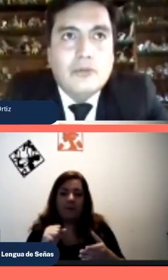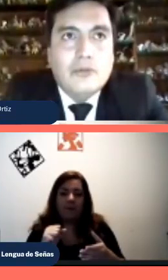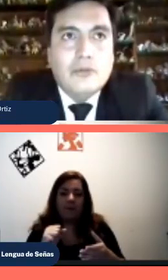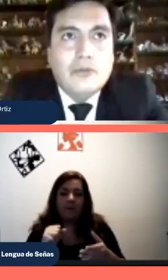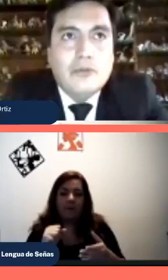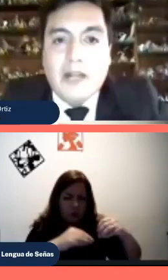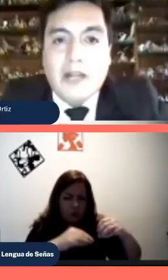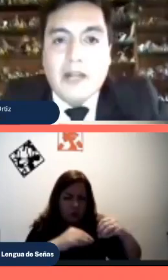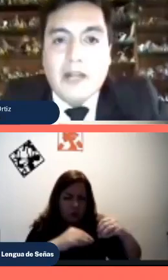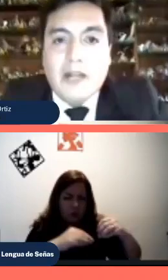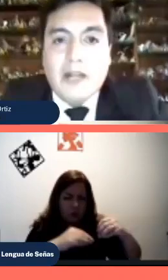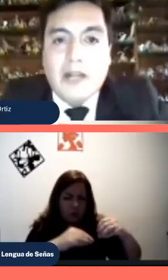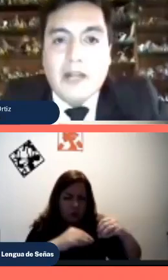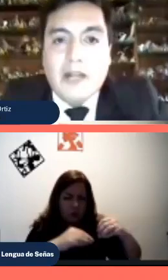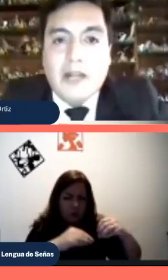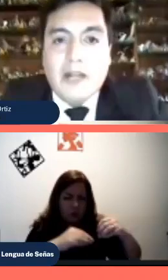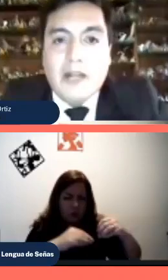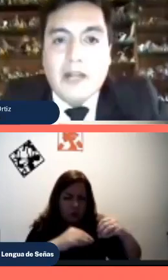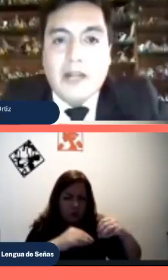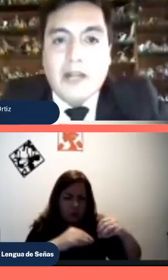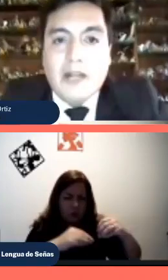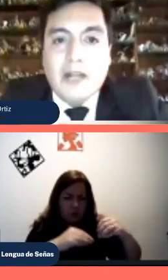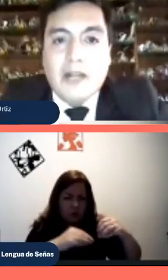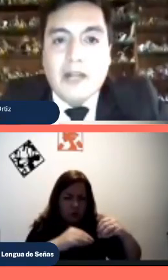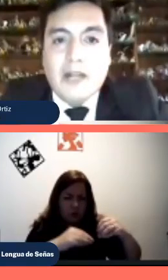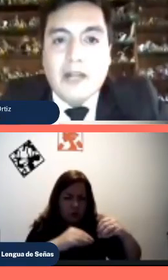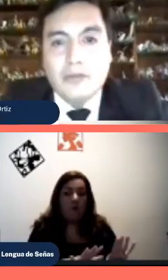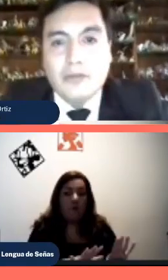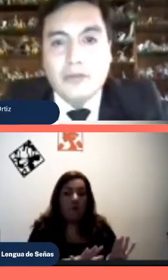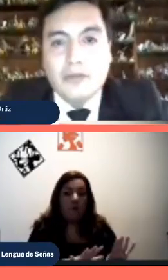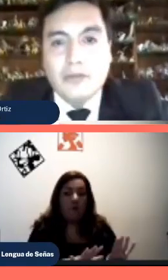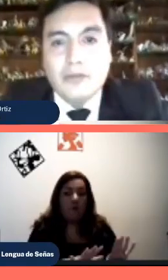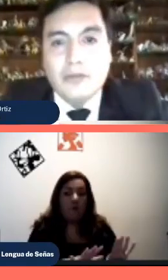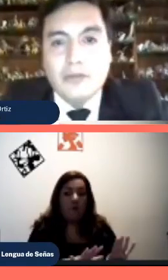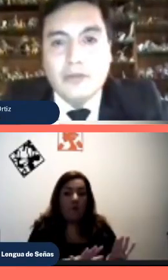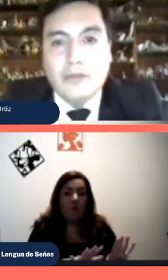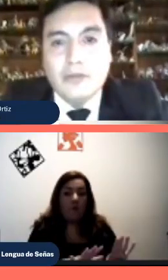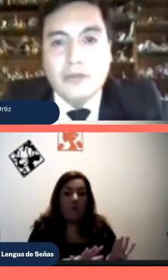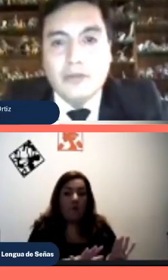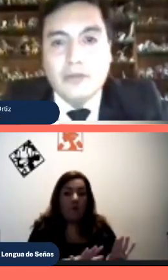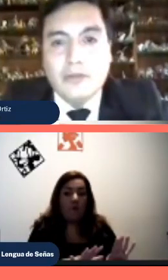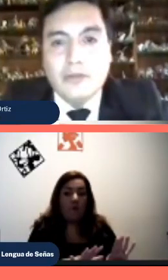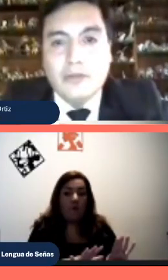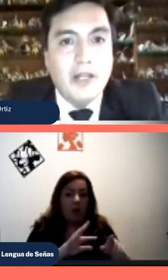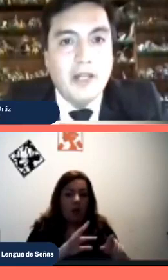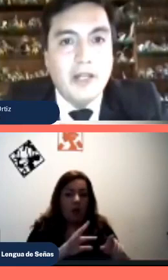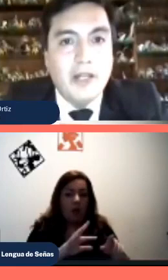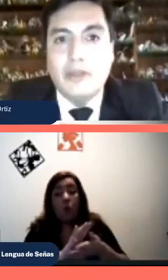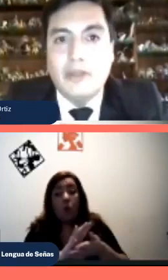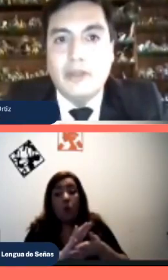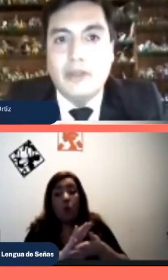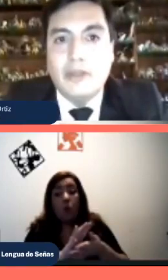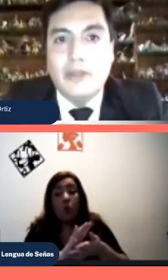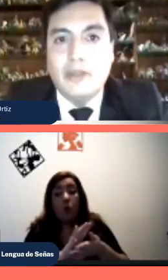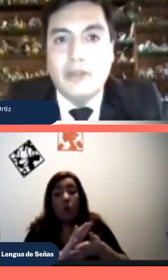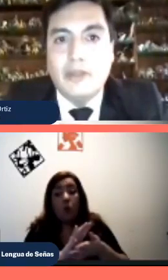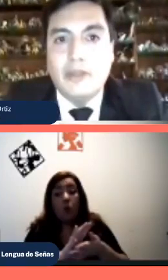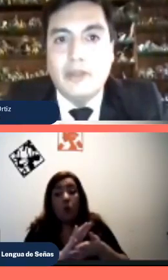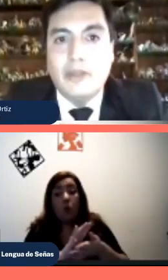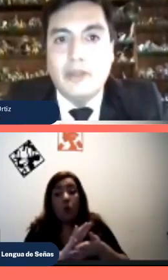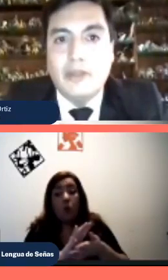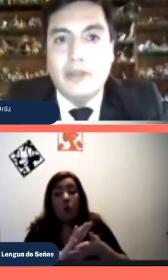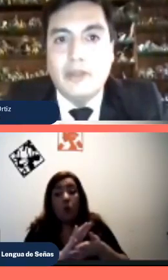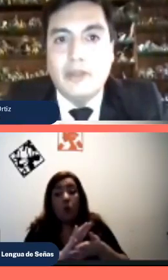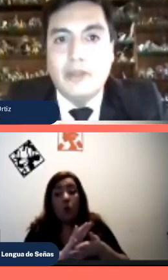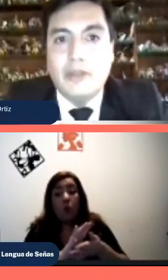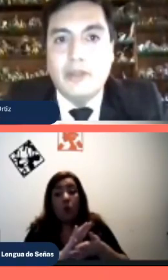de valorización y conservación de su patrimonio tanto arqueológico como paleontológico, ya que es una zona bastante